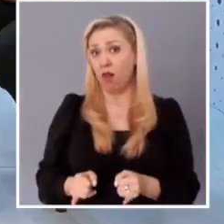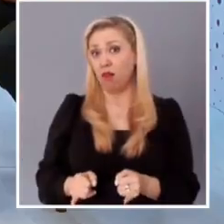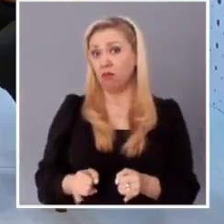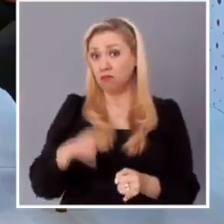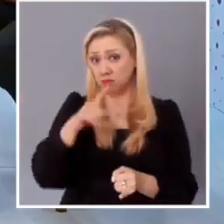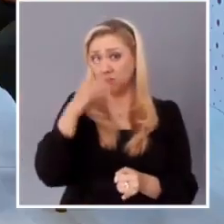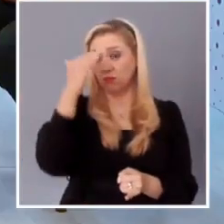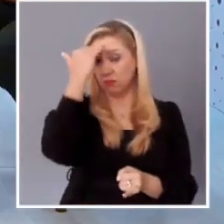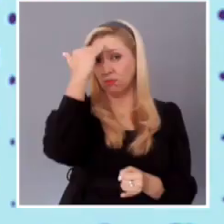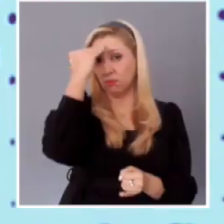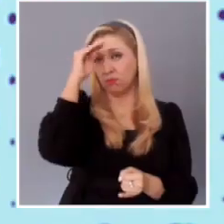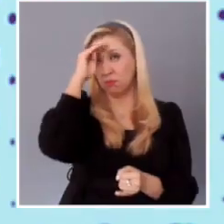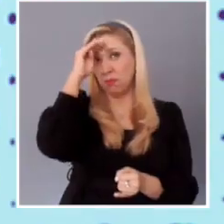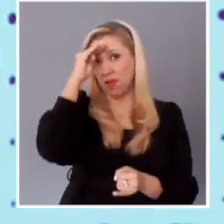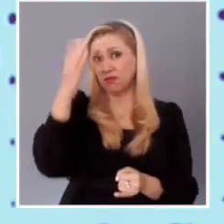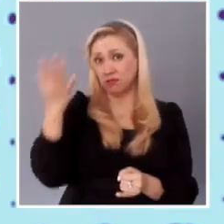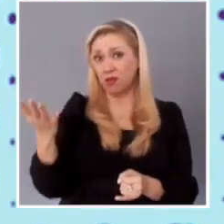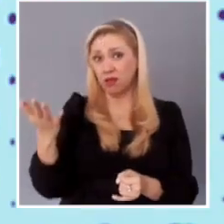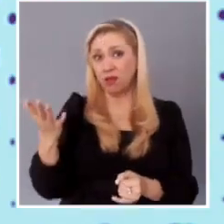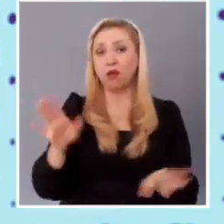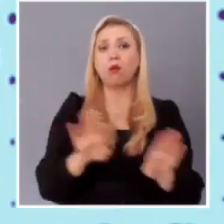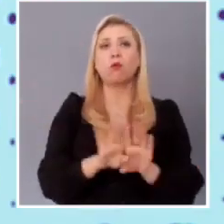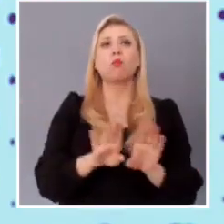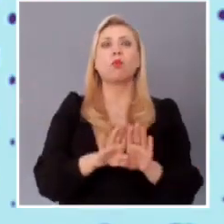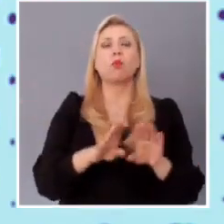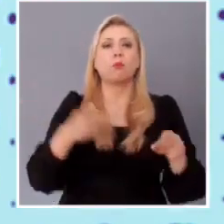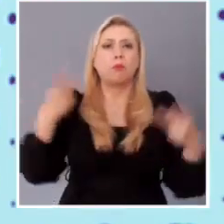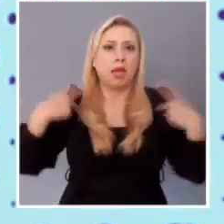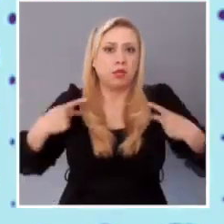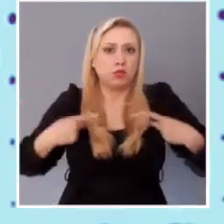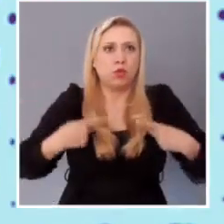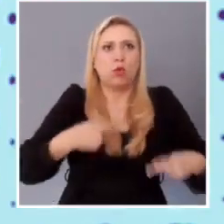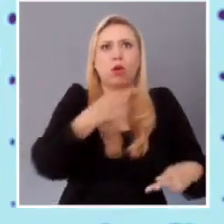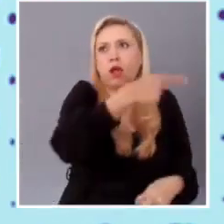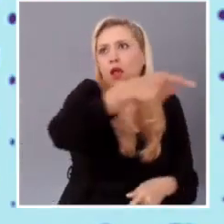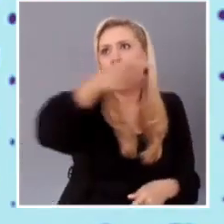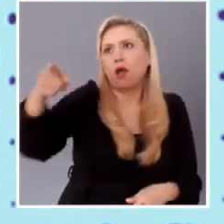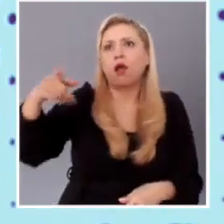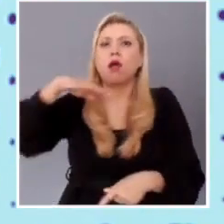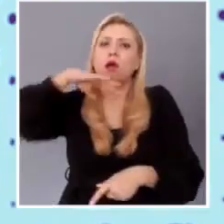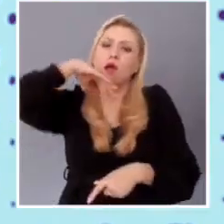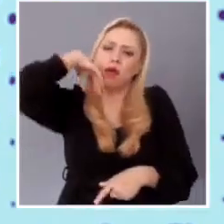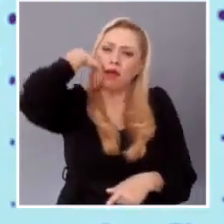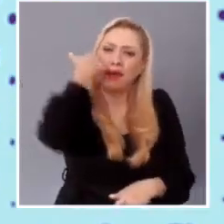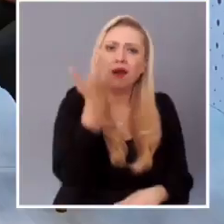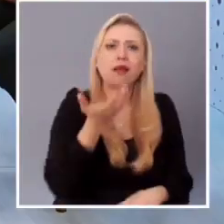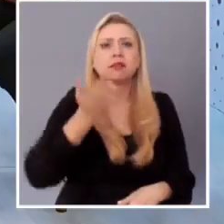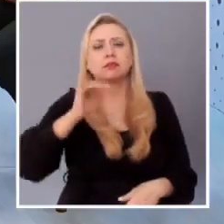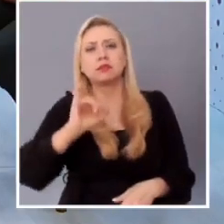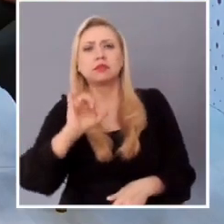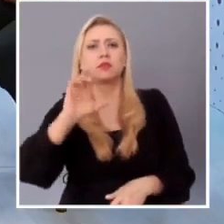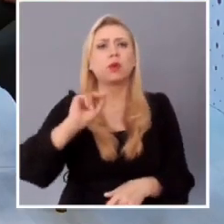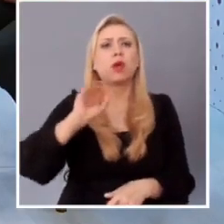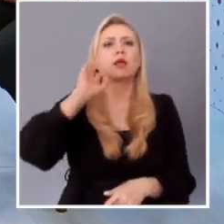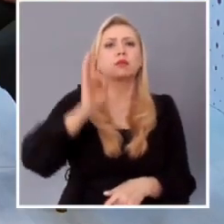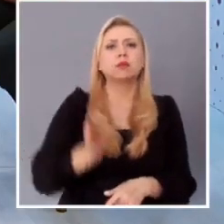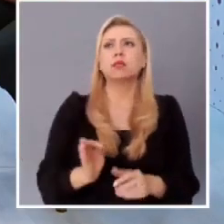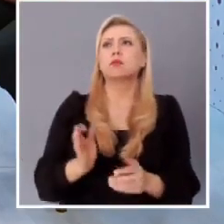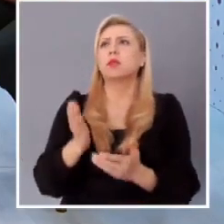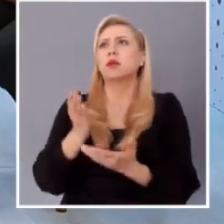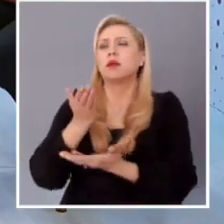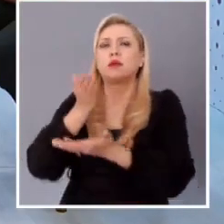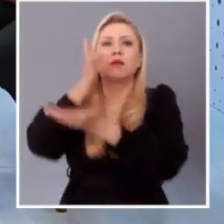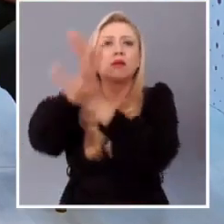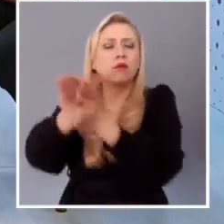humanos. Incluso en algunas ocasiones se habla del tema de voluntariedad, ¿no? En estos servicios. ¿Qué significa eso y